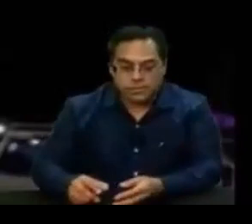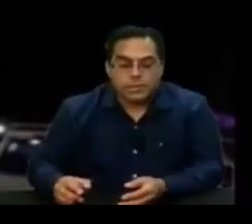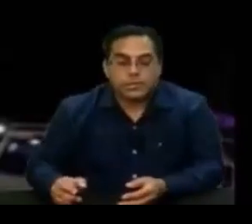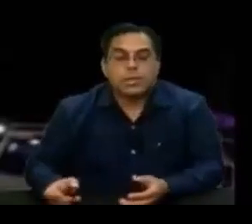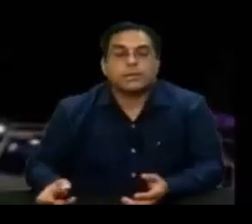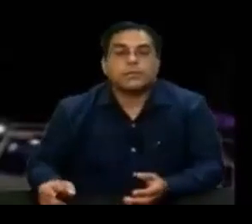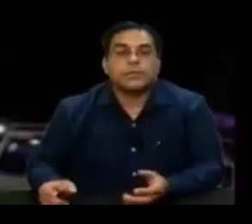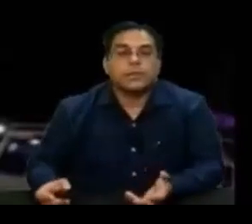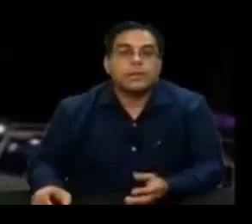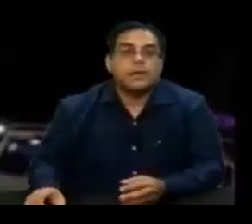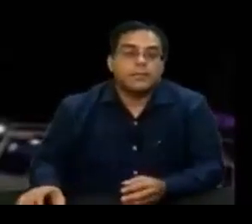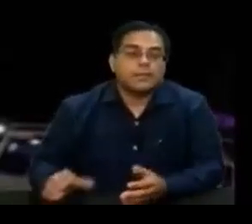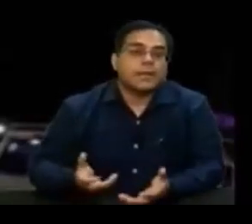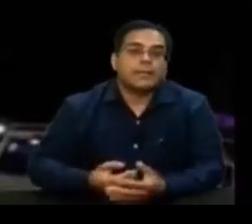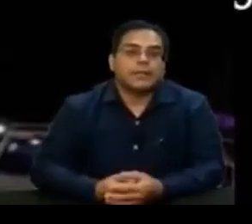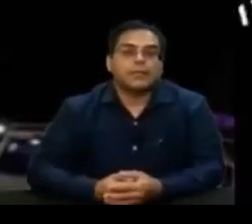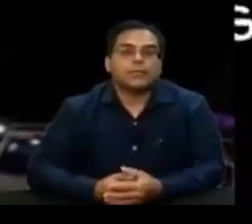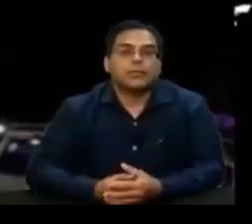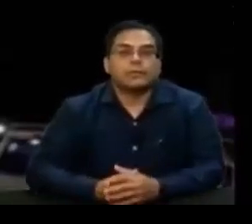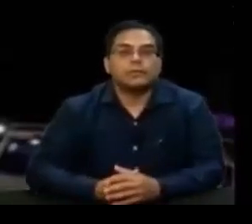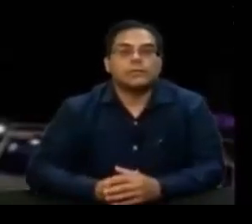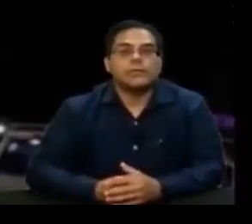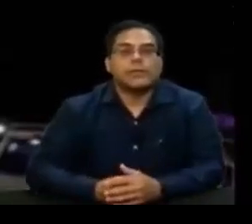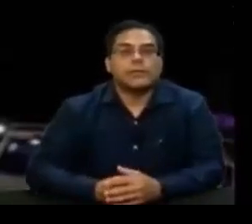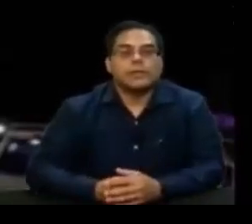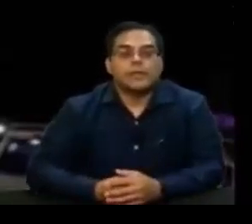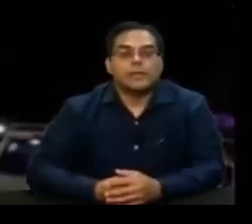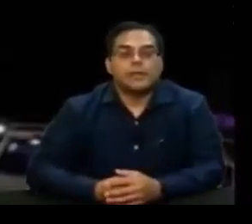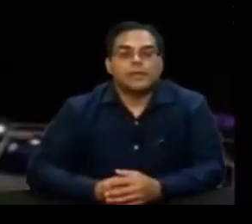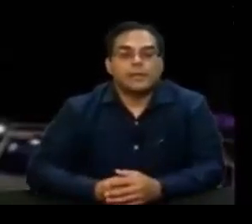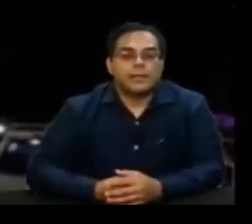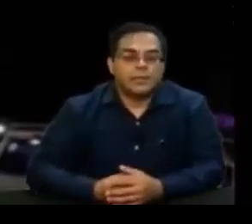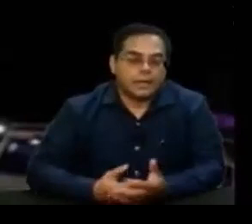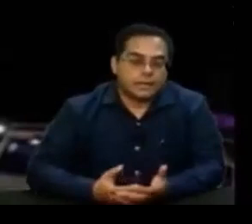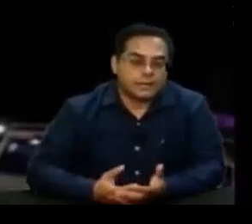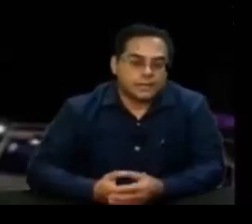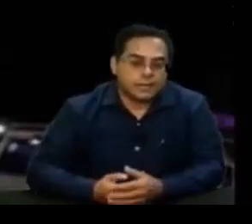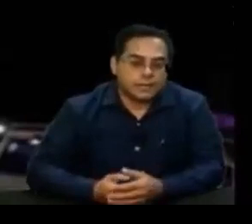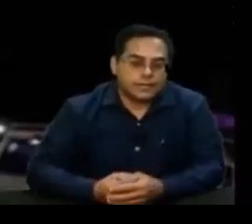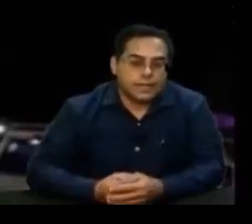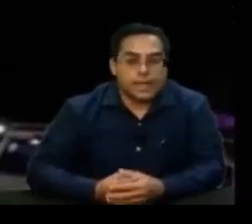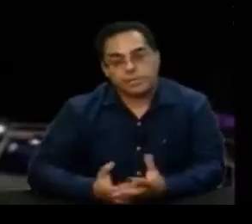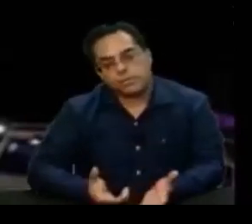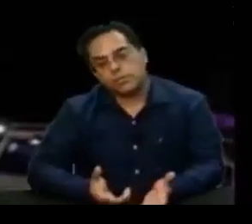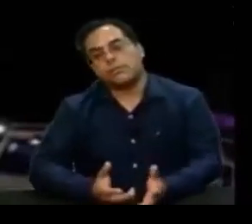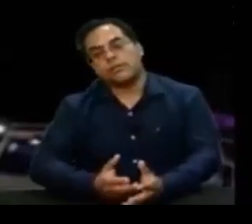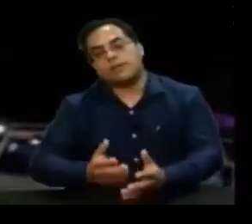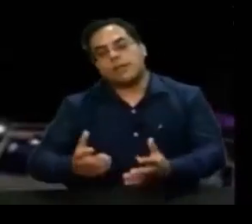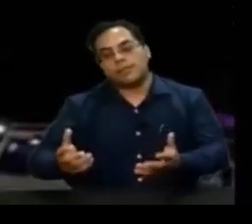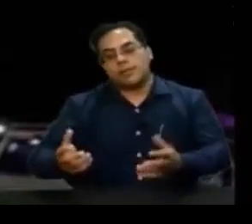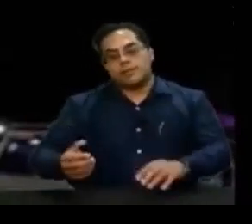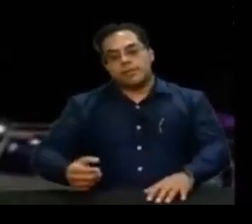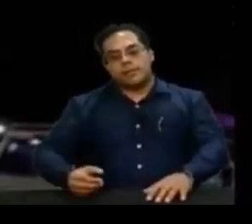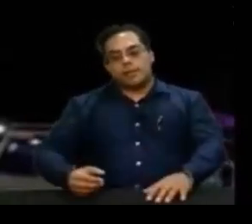respuesta metabólica al trauma tiene básicamente dos fases, ¿no? Y en la primera, que es la fase EP, se conoce como fase